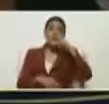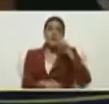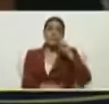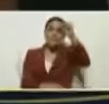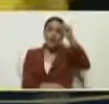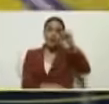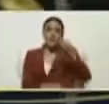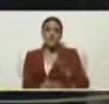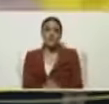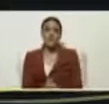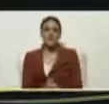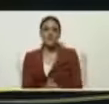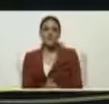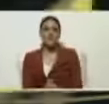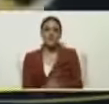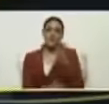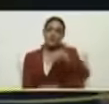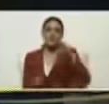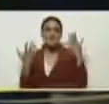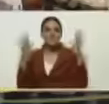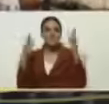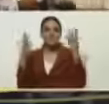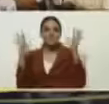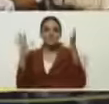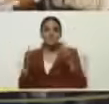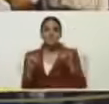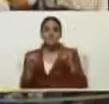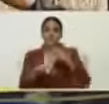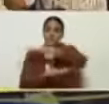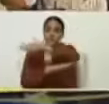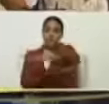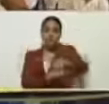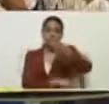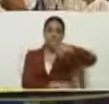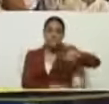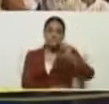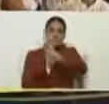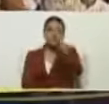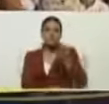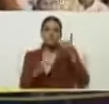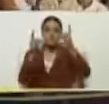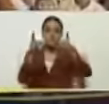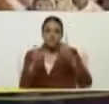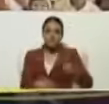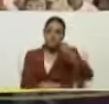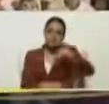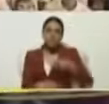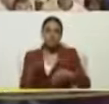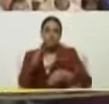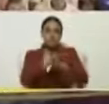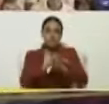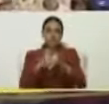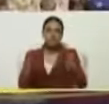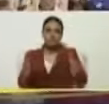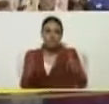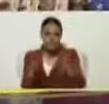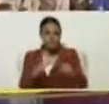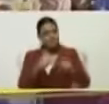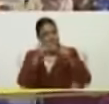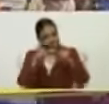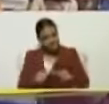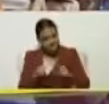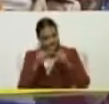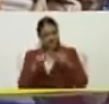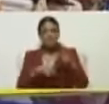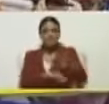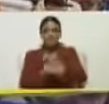Moros, presidente. El campo venezolano está decidido a triunfar, a que siga gobernando